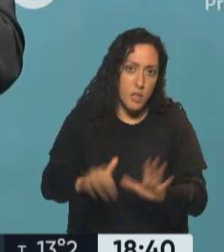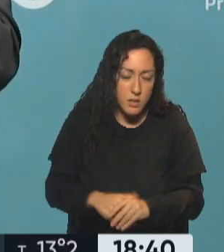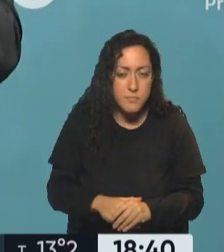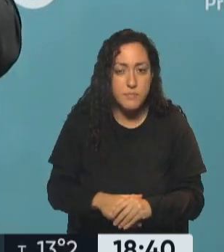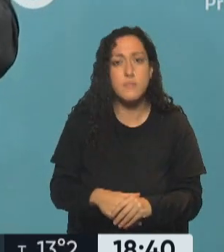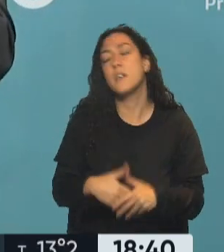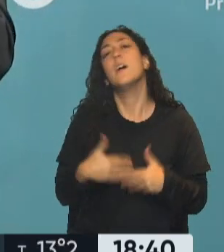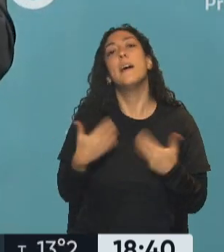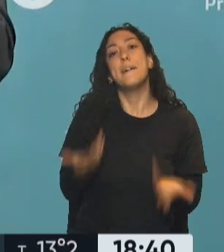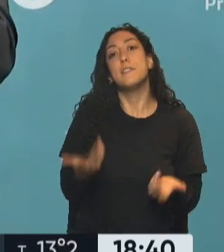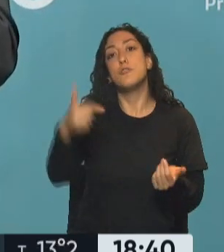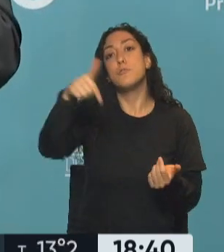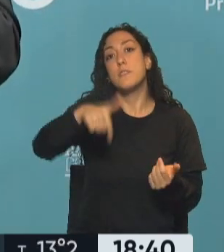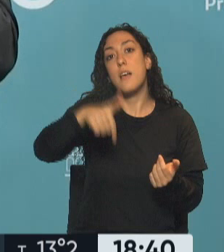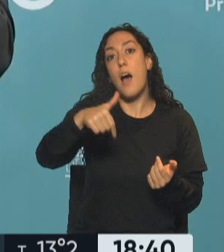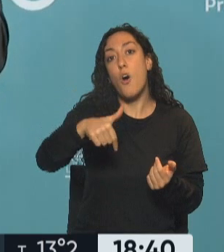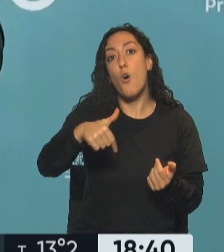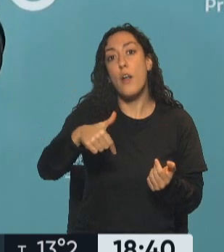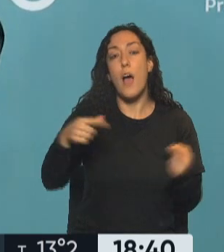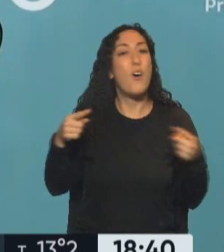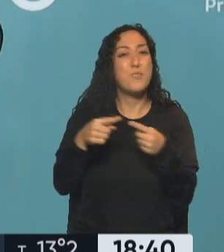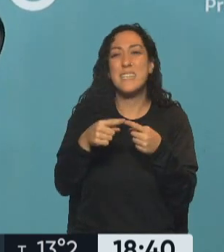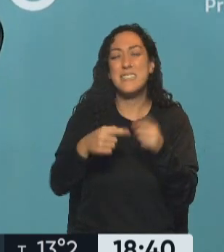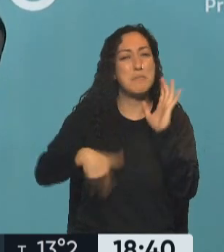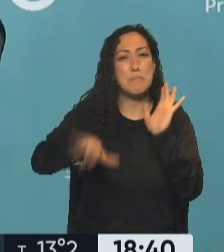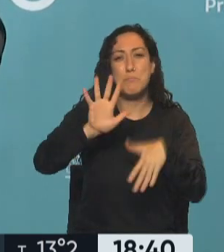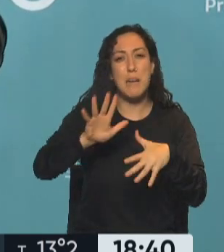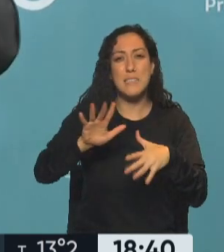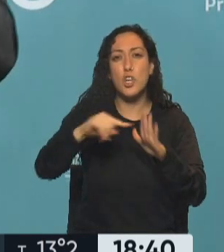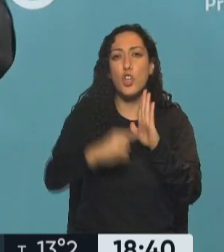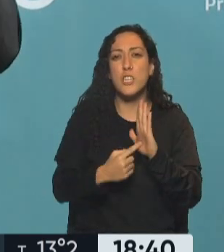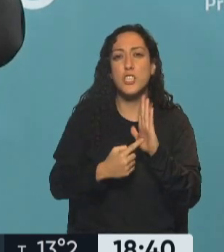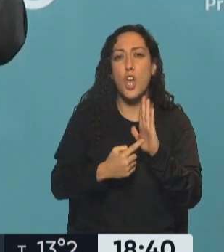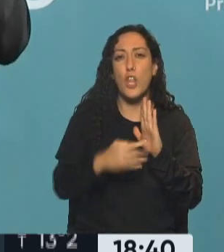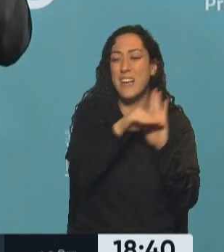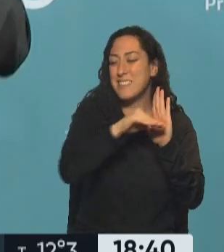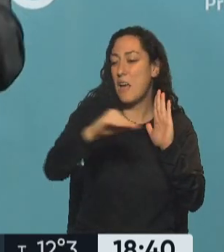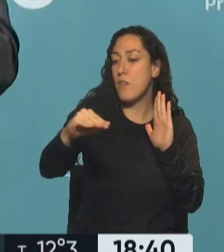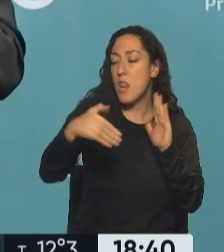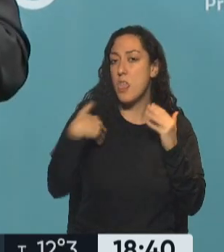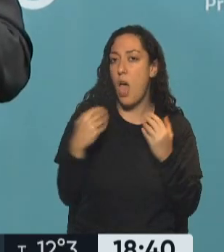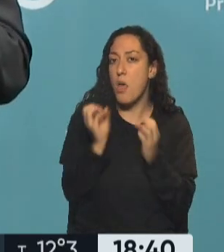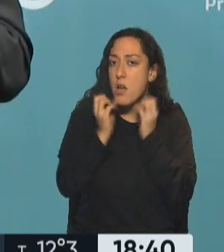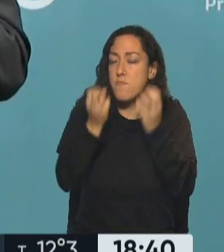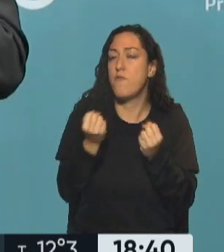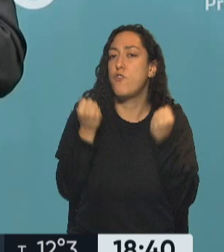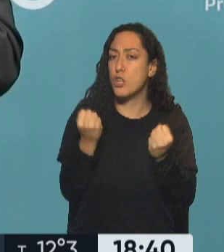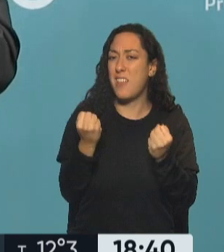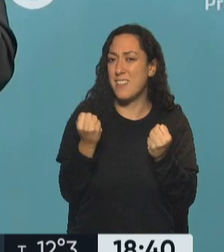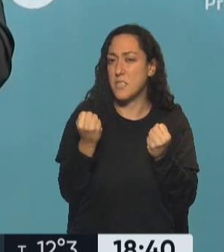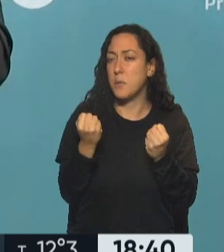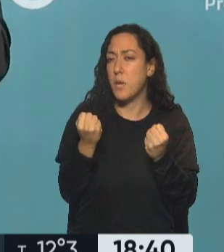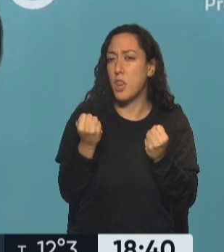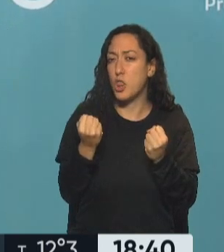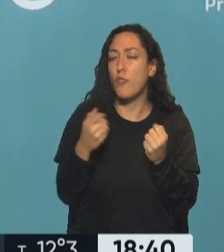una dinámica de tendencia de fortalecimiento de las condiciones de estabilidad, con un país que está acumulando más reservas, fortaleciendo sus